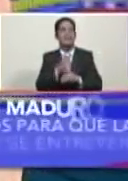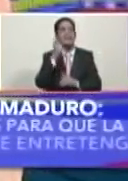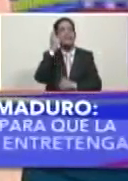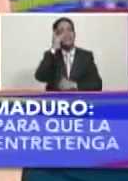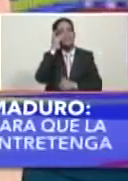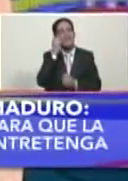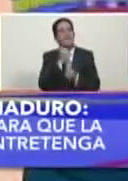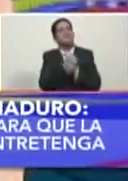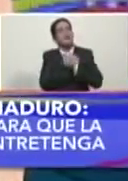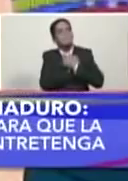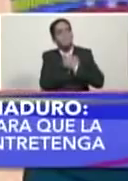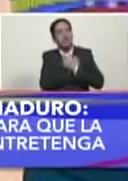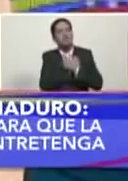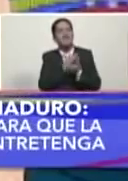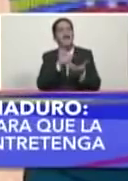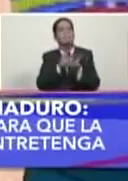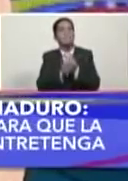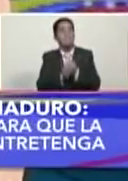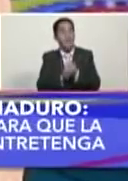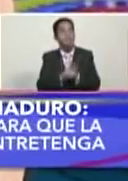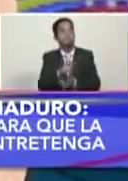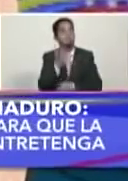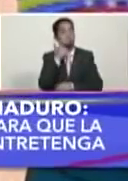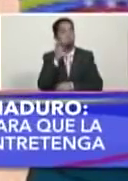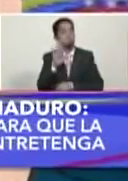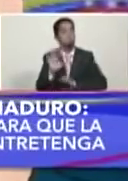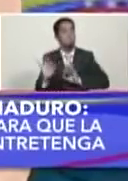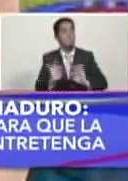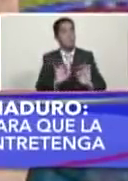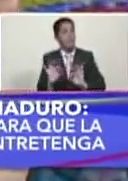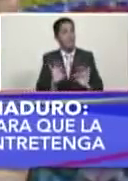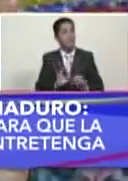del Amor y la Amistad. Prepárense.